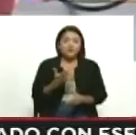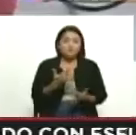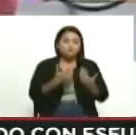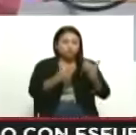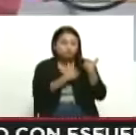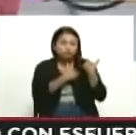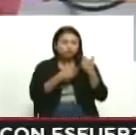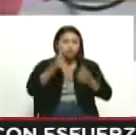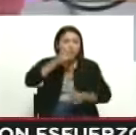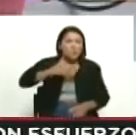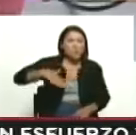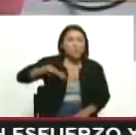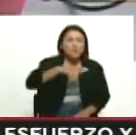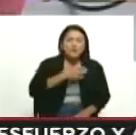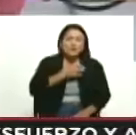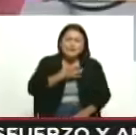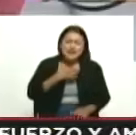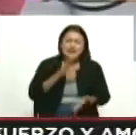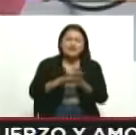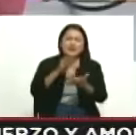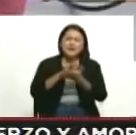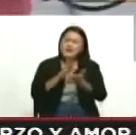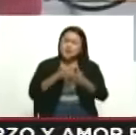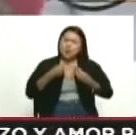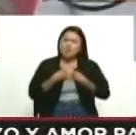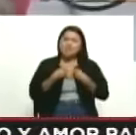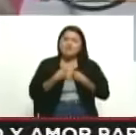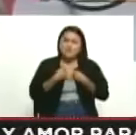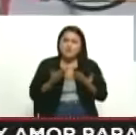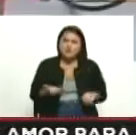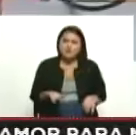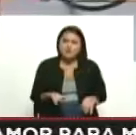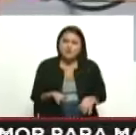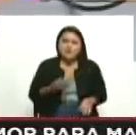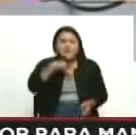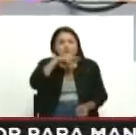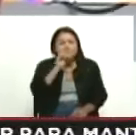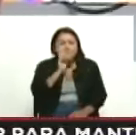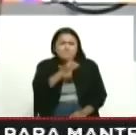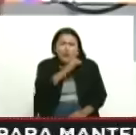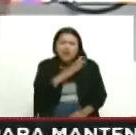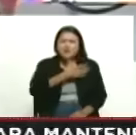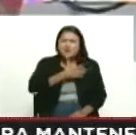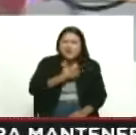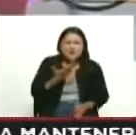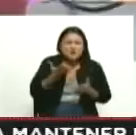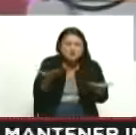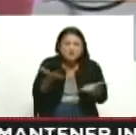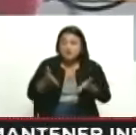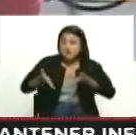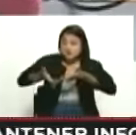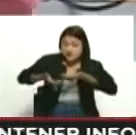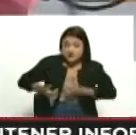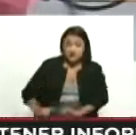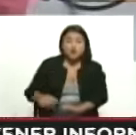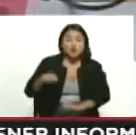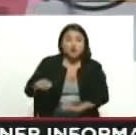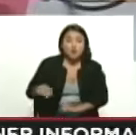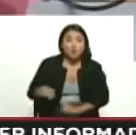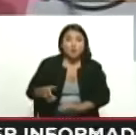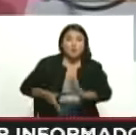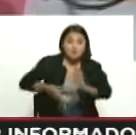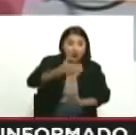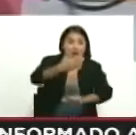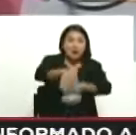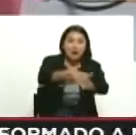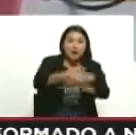está deseoso de vivir en paz. Por unas madres y unos padres que esperan que su hijo, su hija, pueda salir a